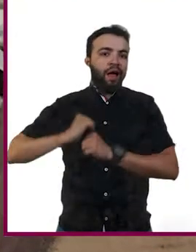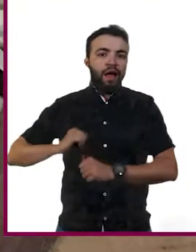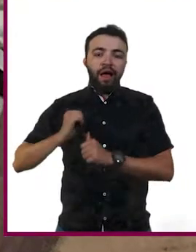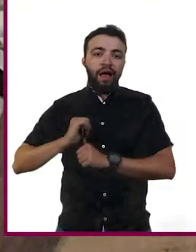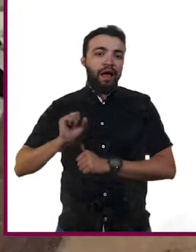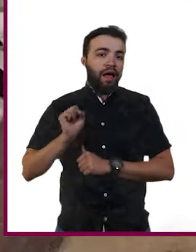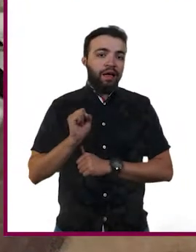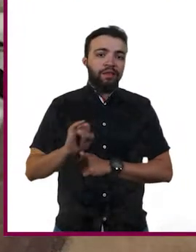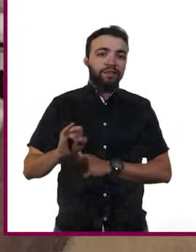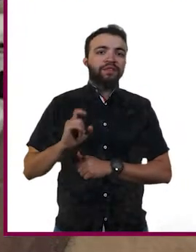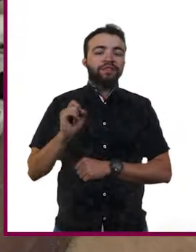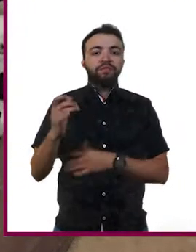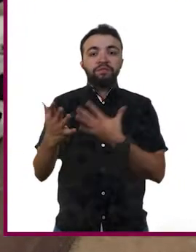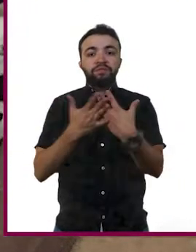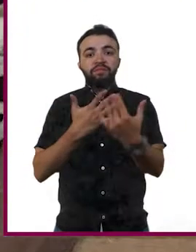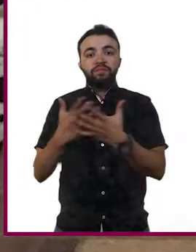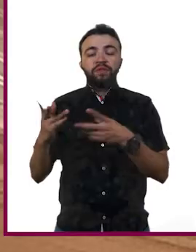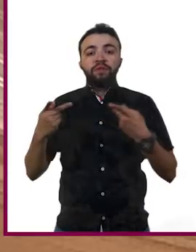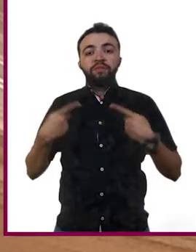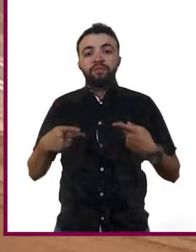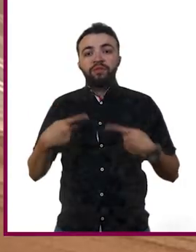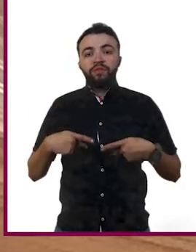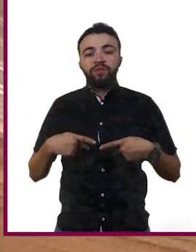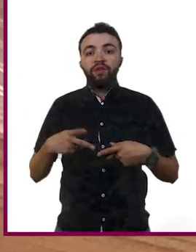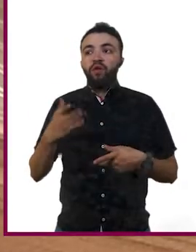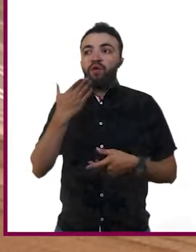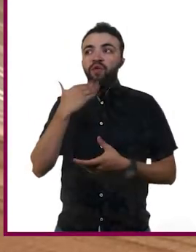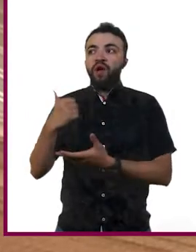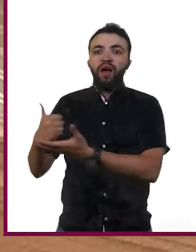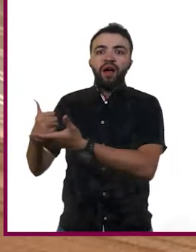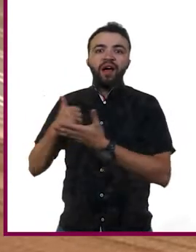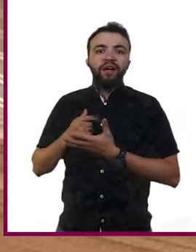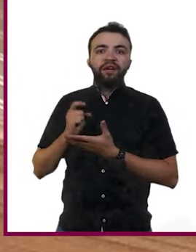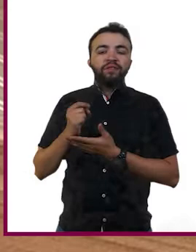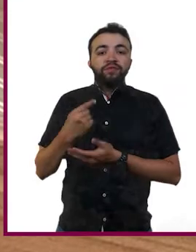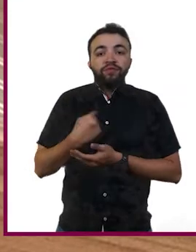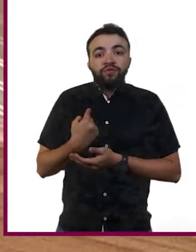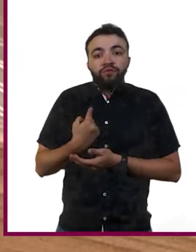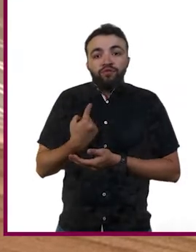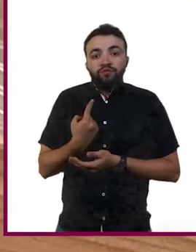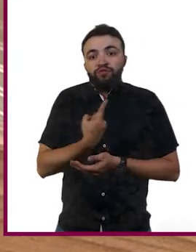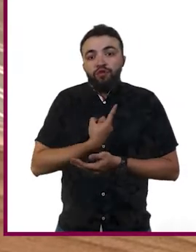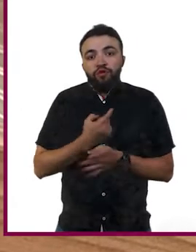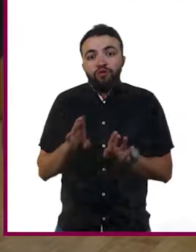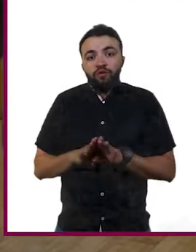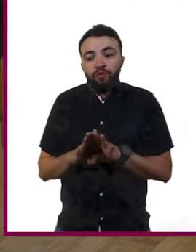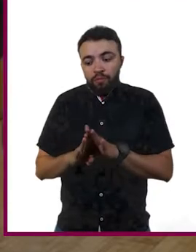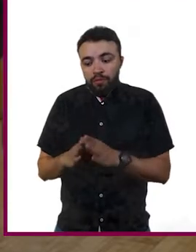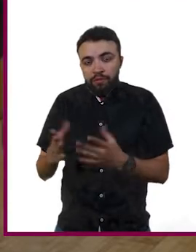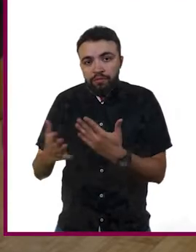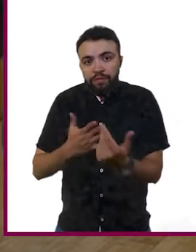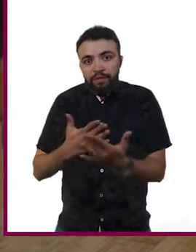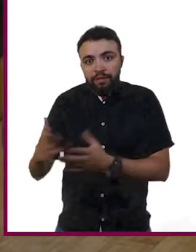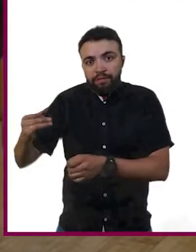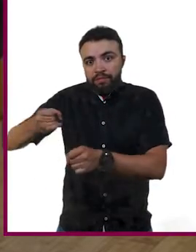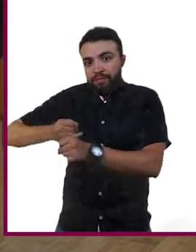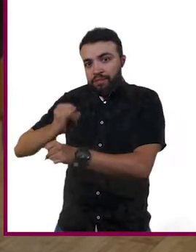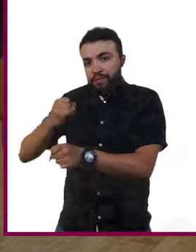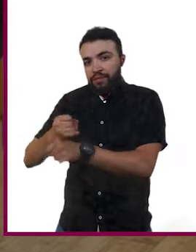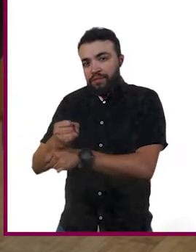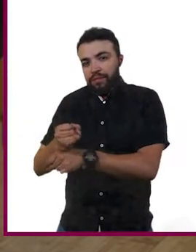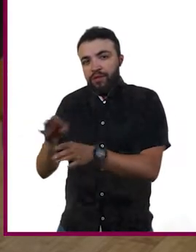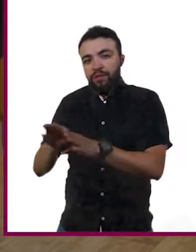es un constructor, muchas veces ni ayudantes tienen. Él hacen todo desde